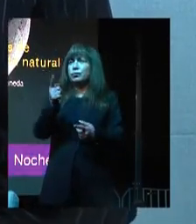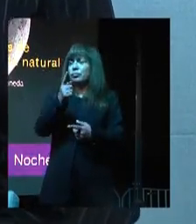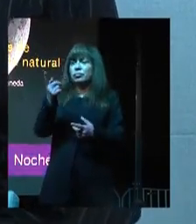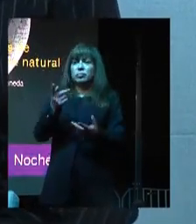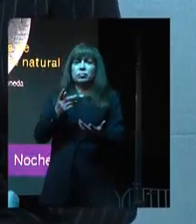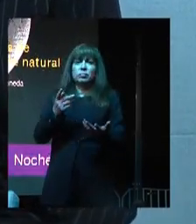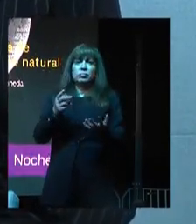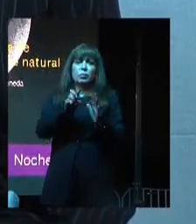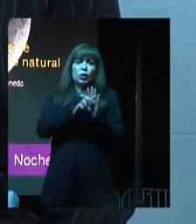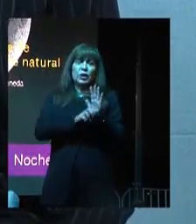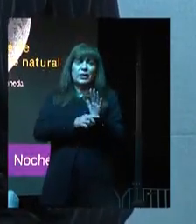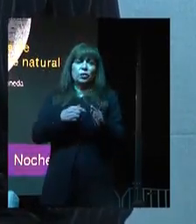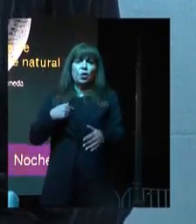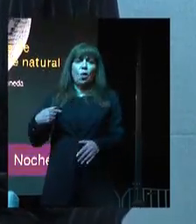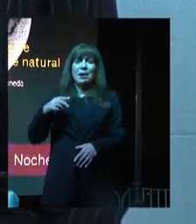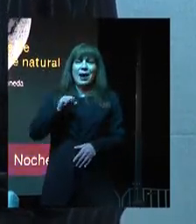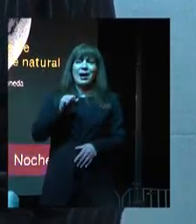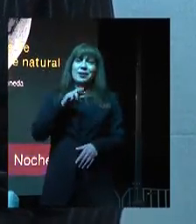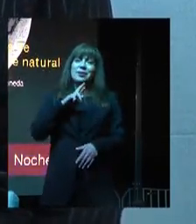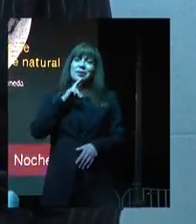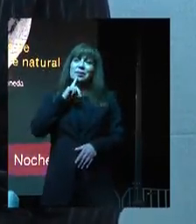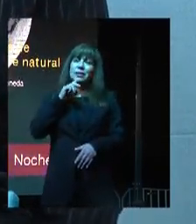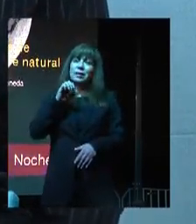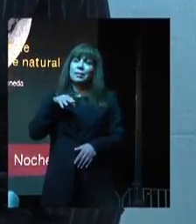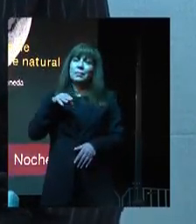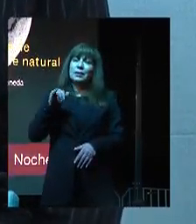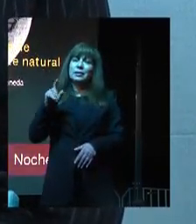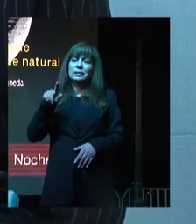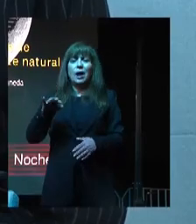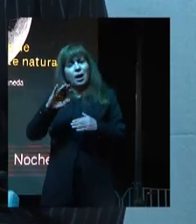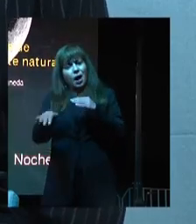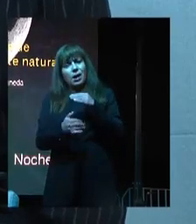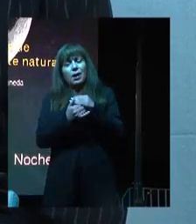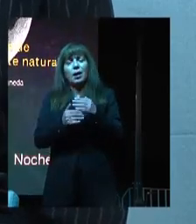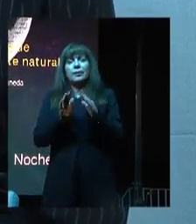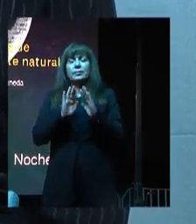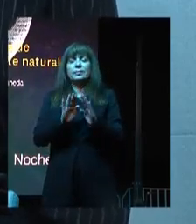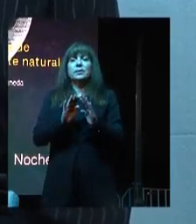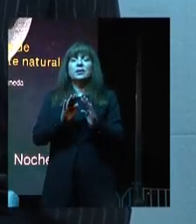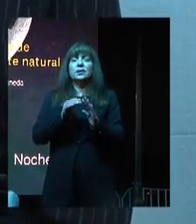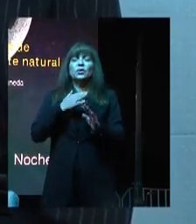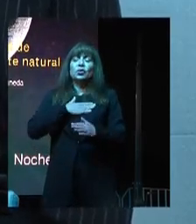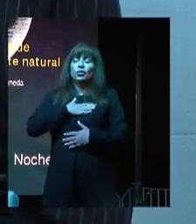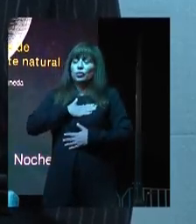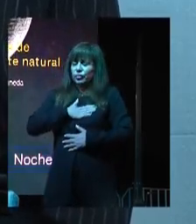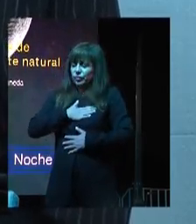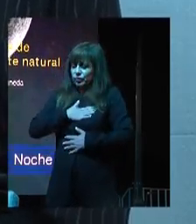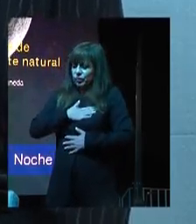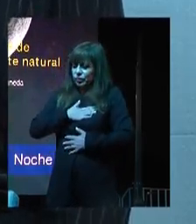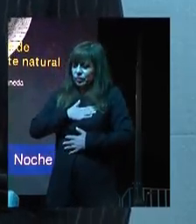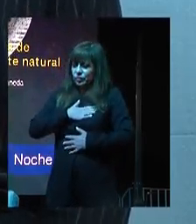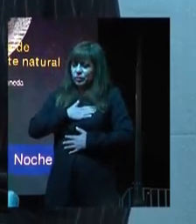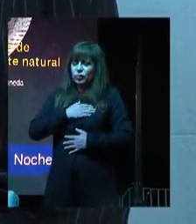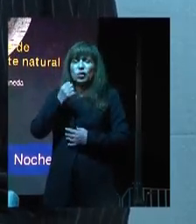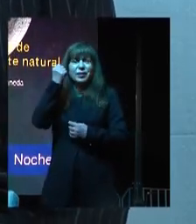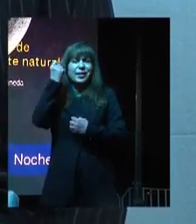Artemisa. También ahí quería agregarle como una pequeña cosa. Yo cacho más o menos de